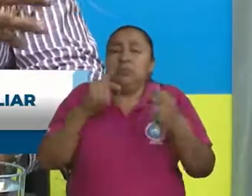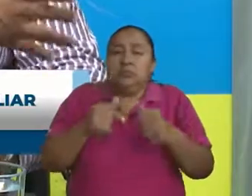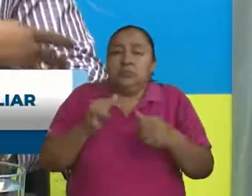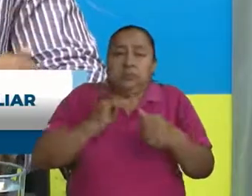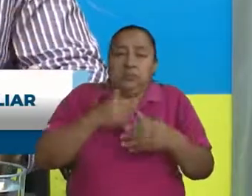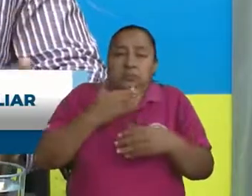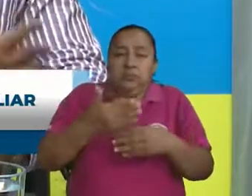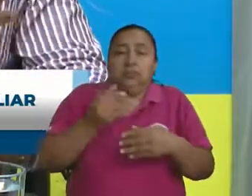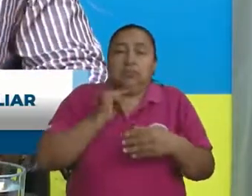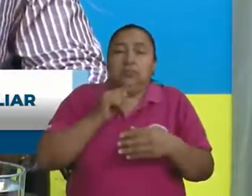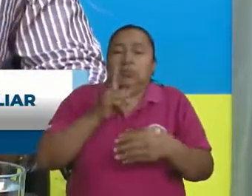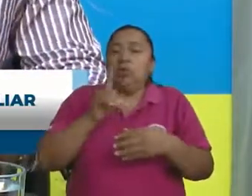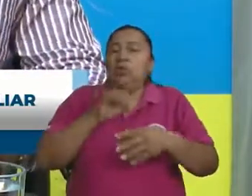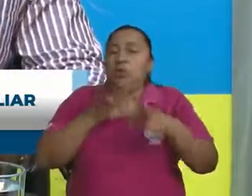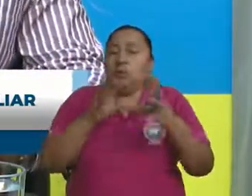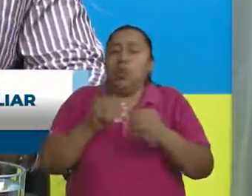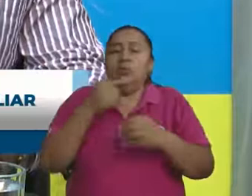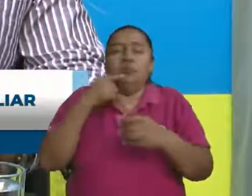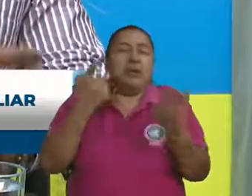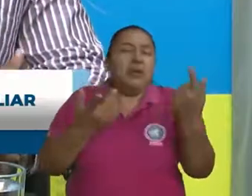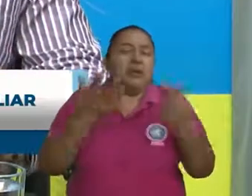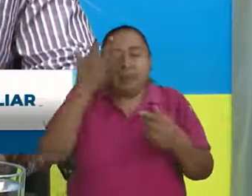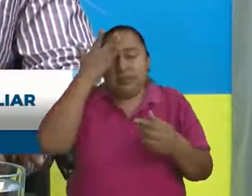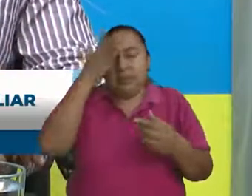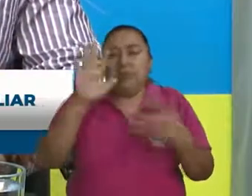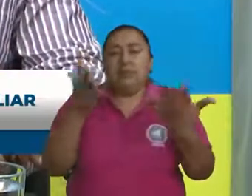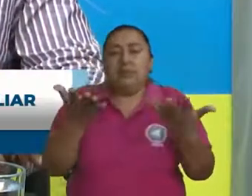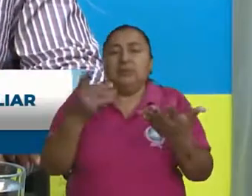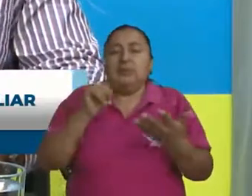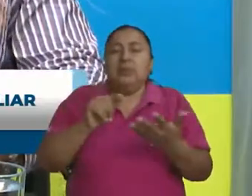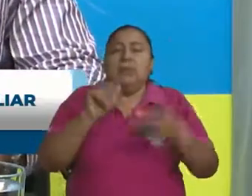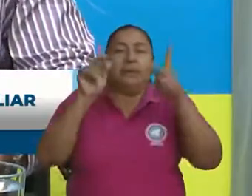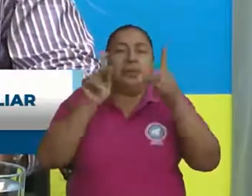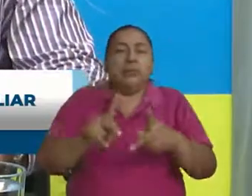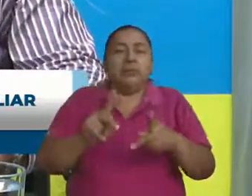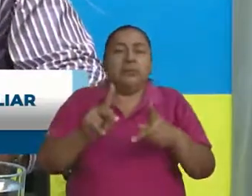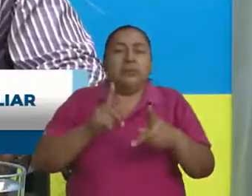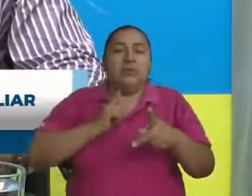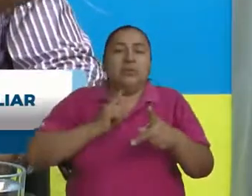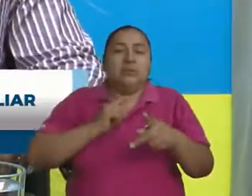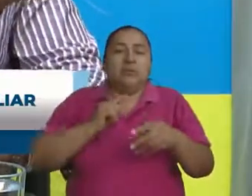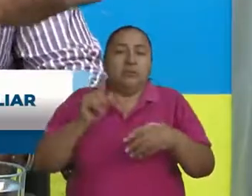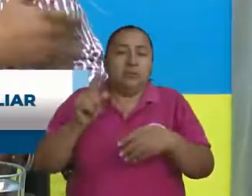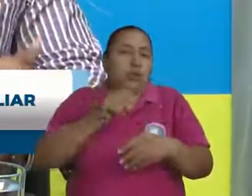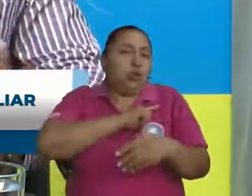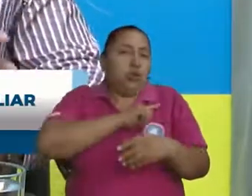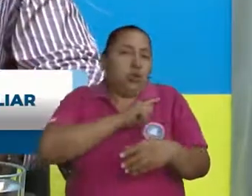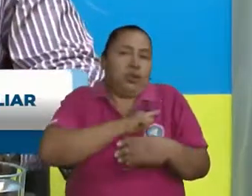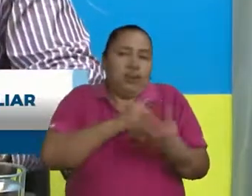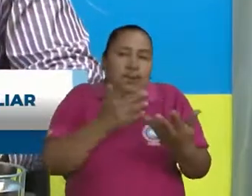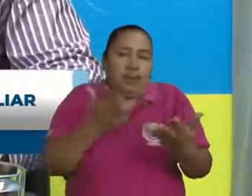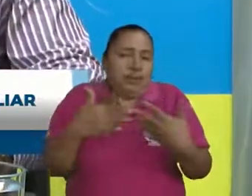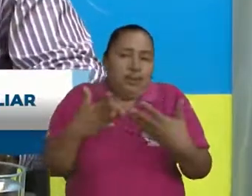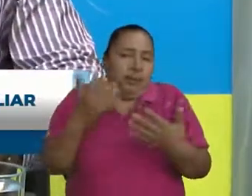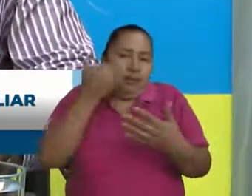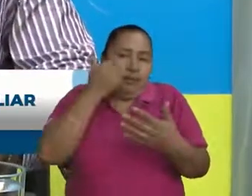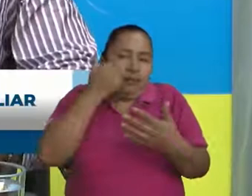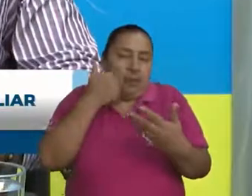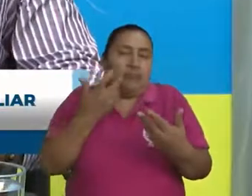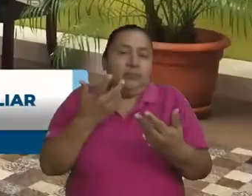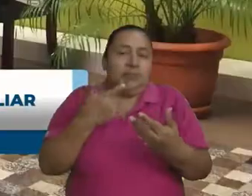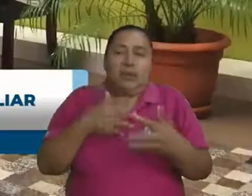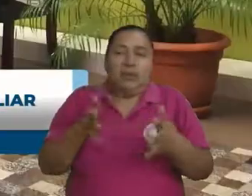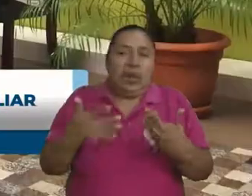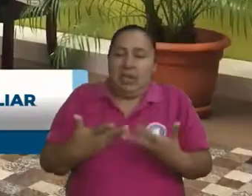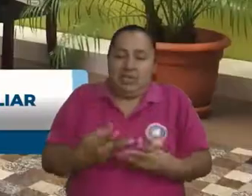como dicen ustedes los médicos, para saber que esta persona que nos presenta síntomas, como usted dijo, que es